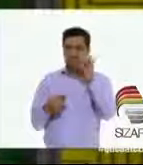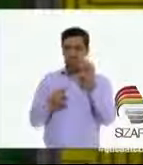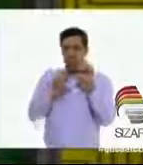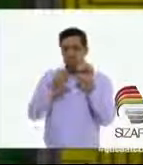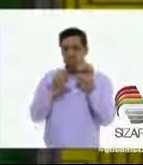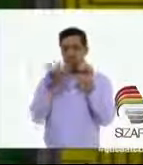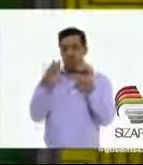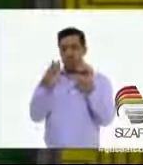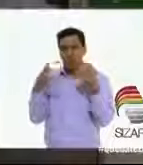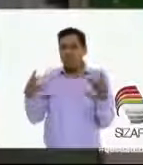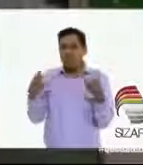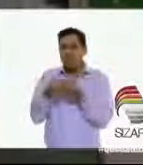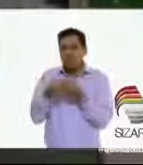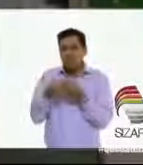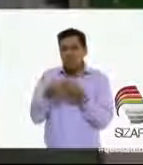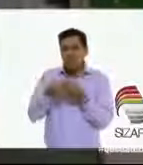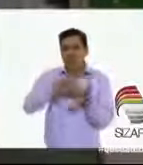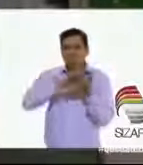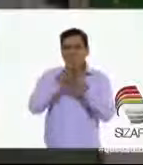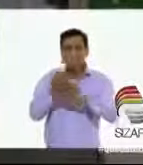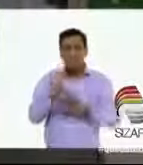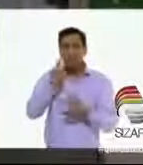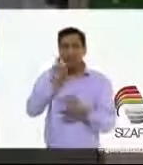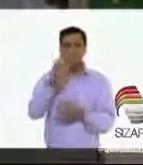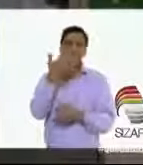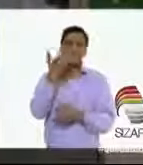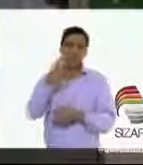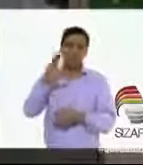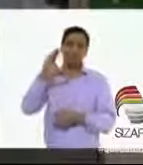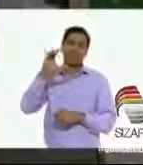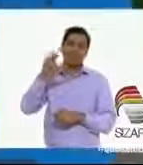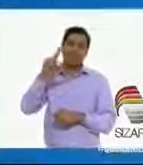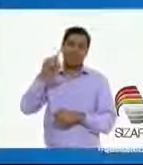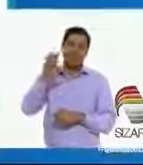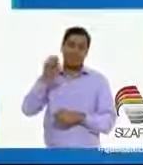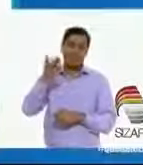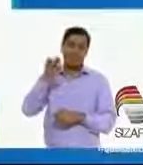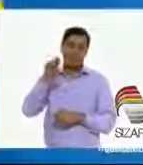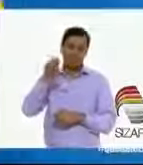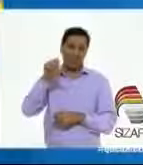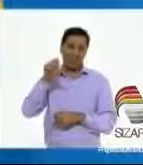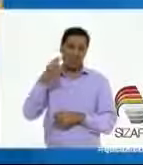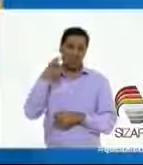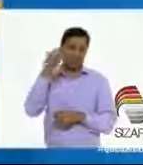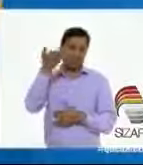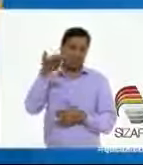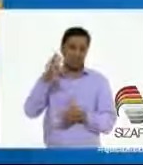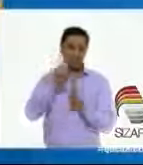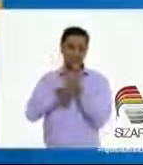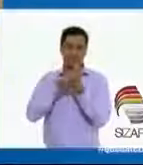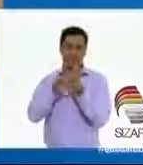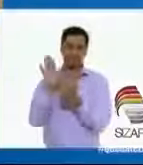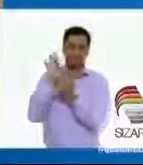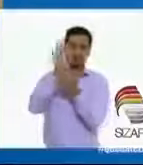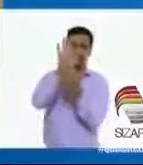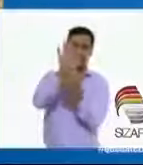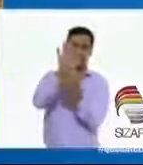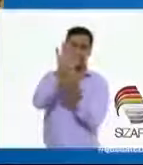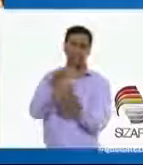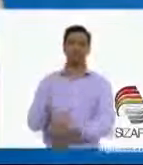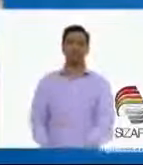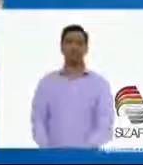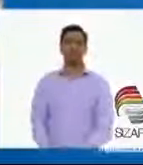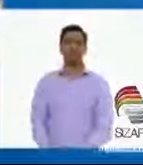10 centésimas. Ahora acompáñame a ver los siguientes videos. Usain Bolt.